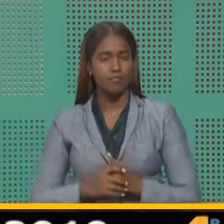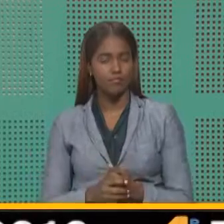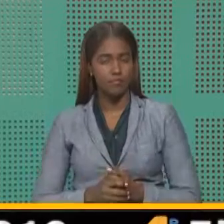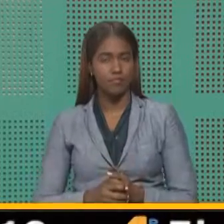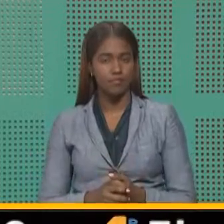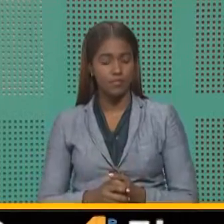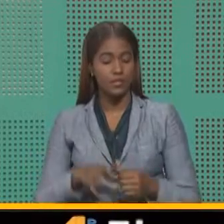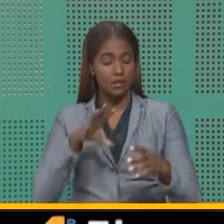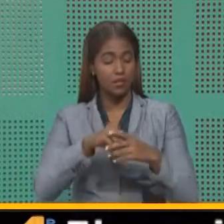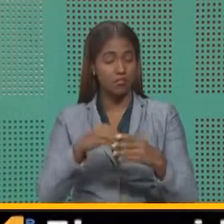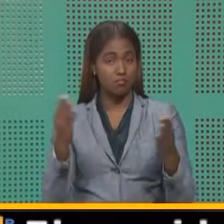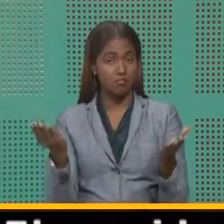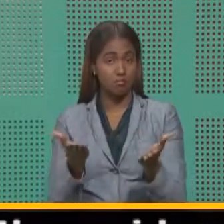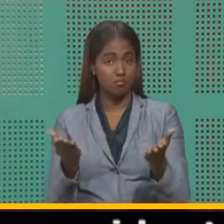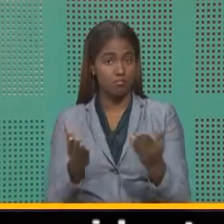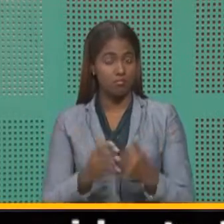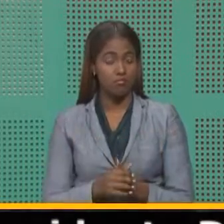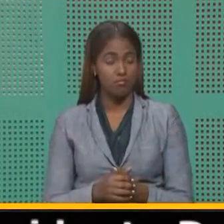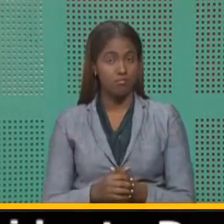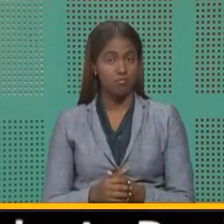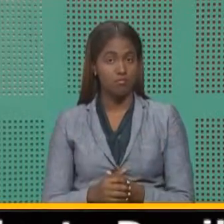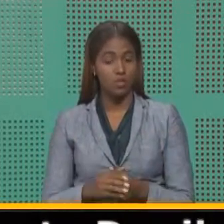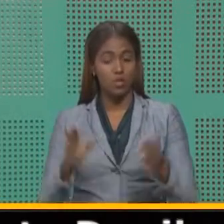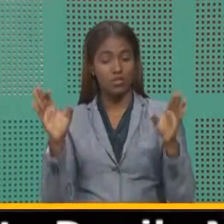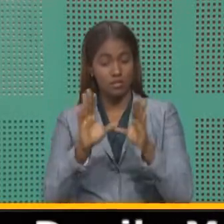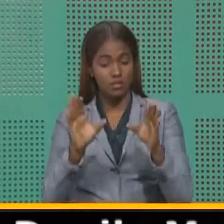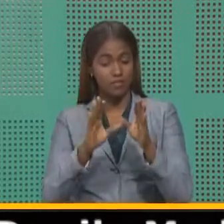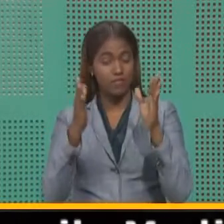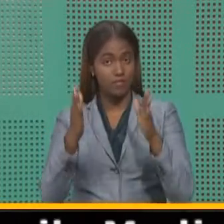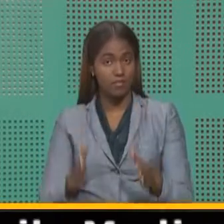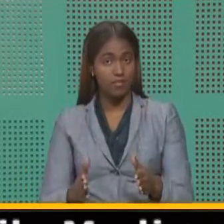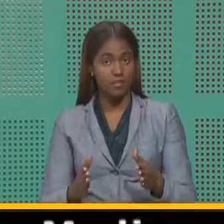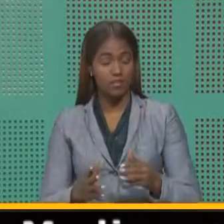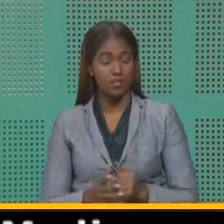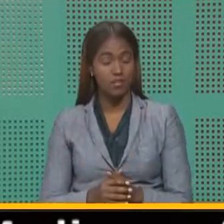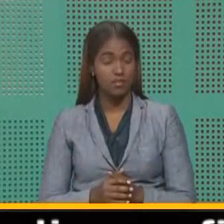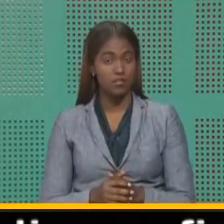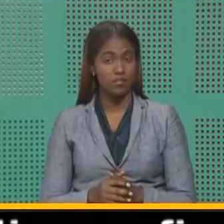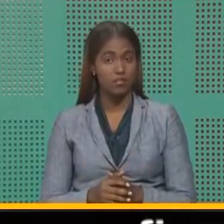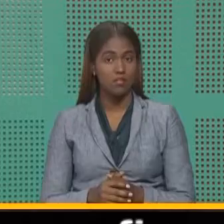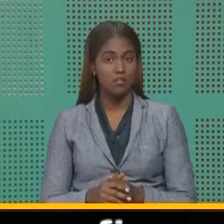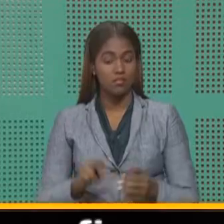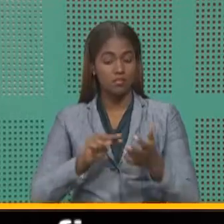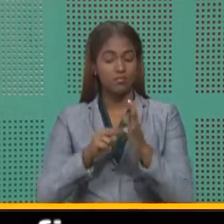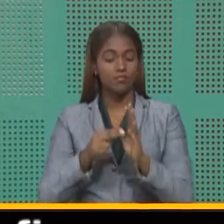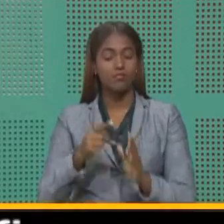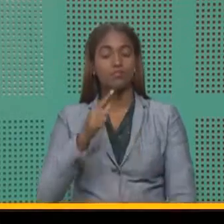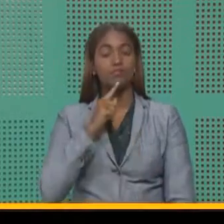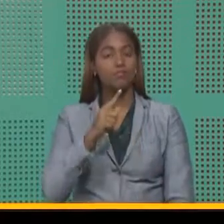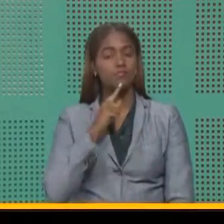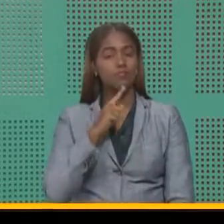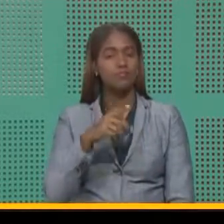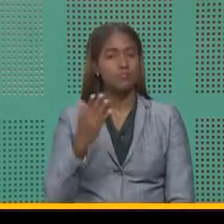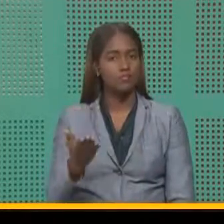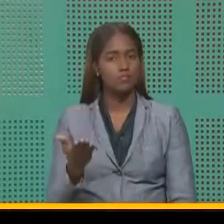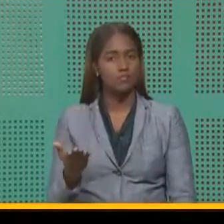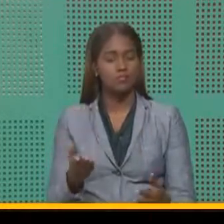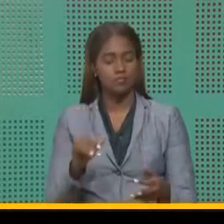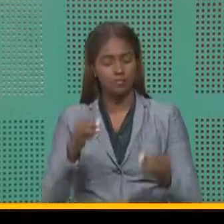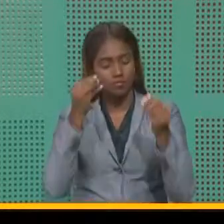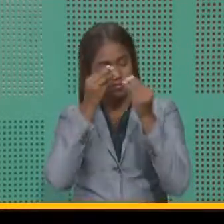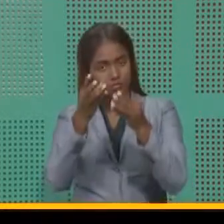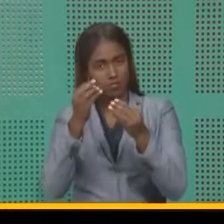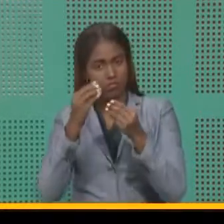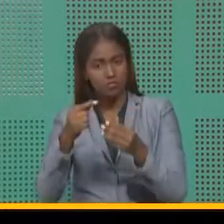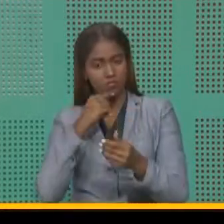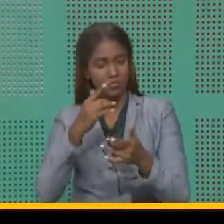en google + mis áreas certificadas entonces realmente las reparaciones